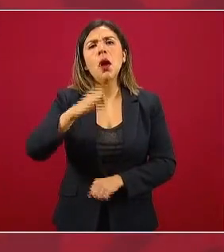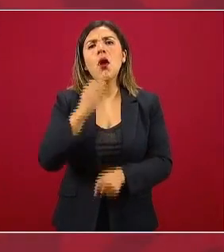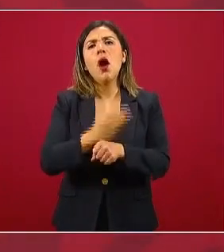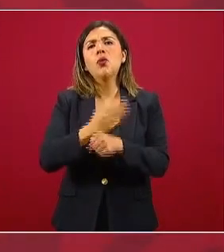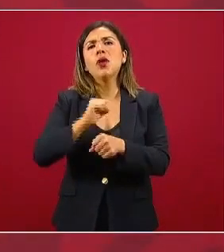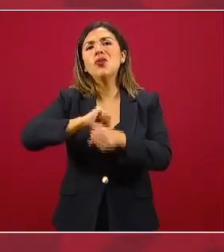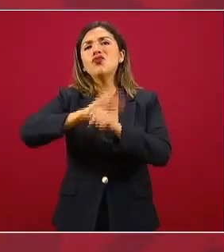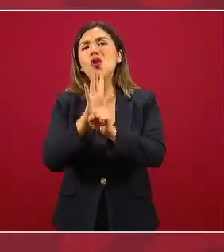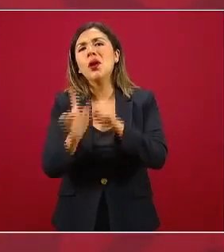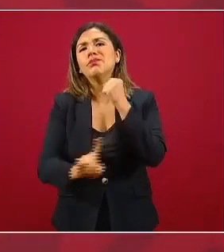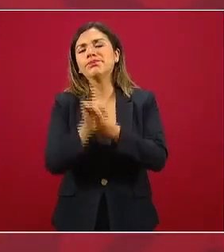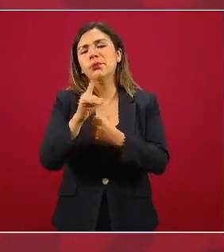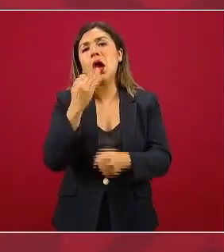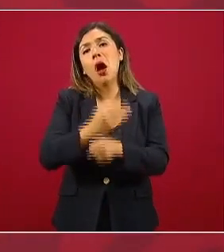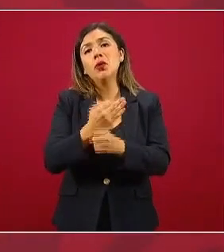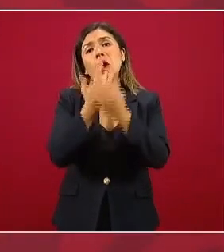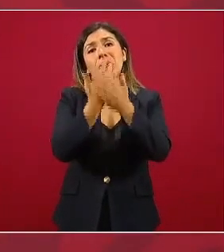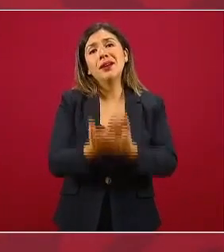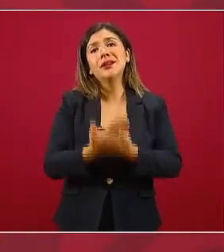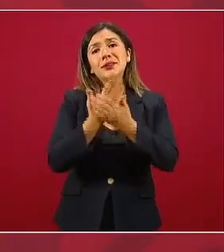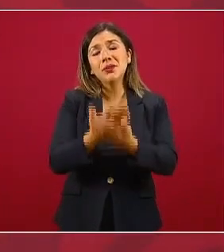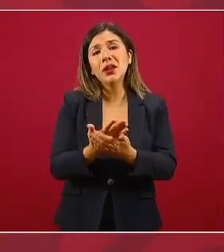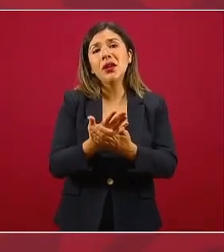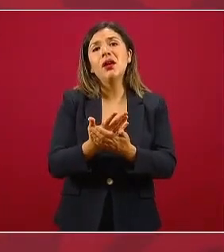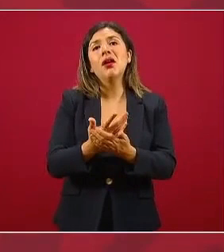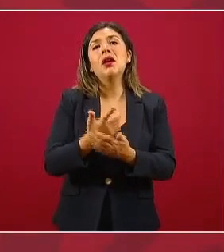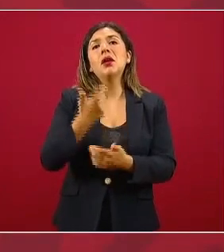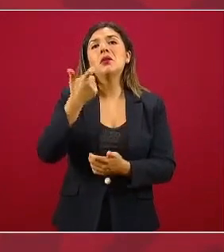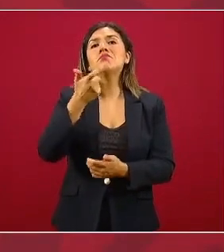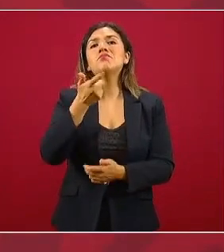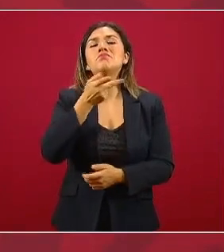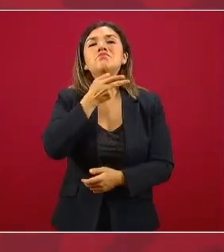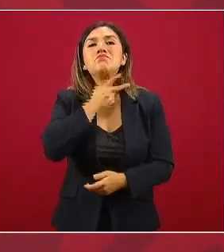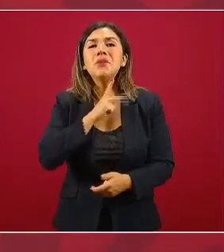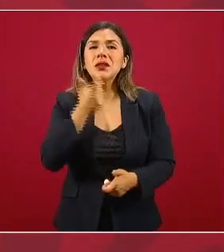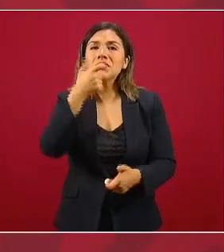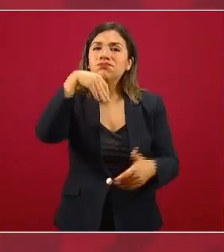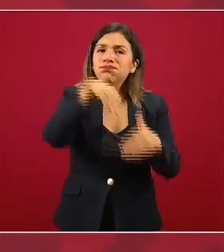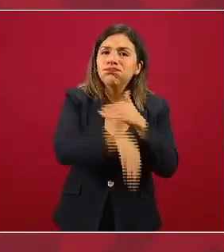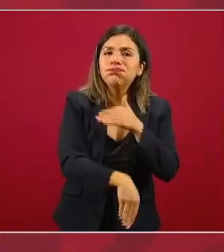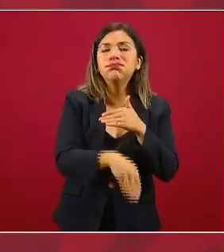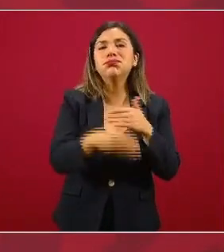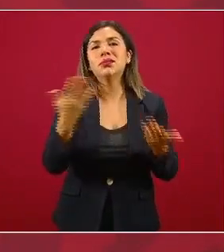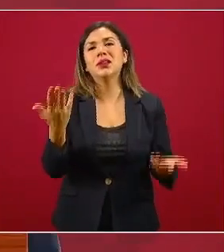estamos esperando, pues se vino lo de la caída del precio del petróleo,